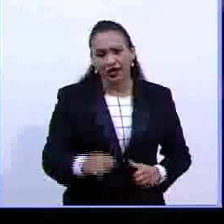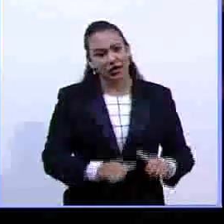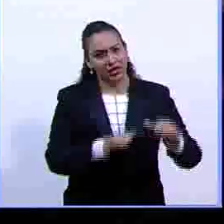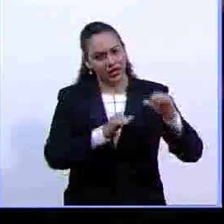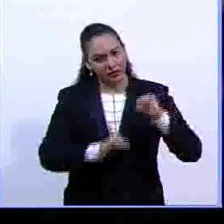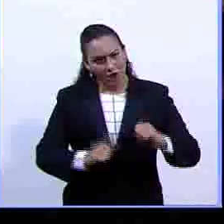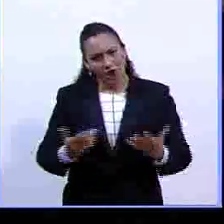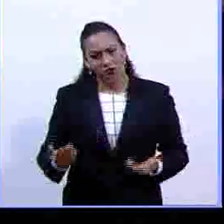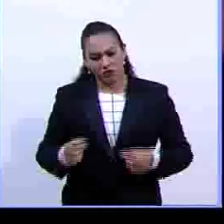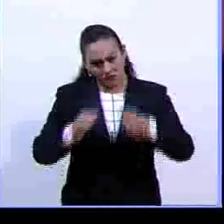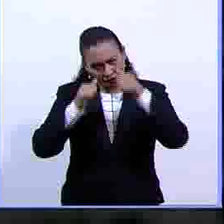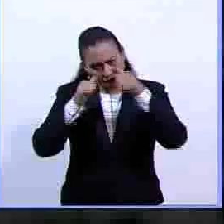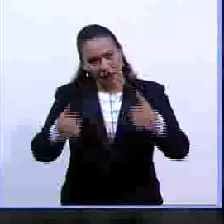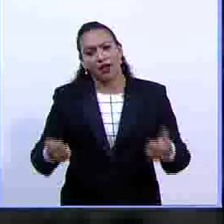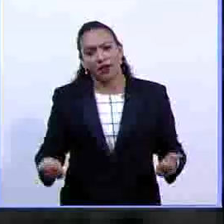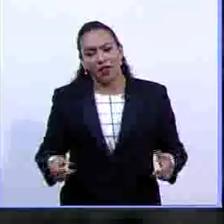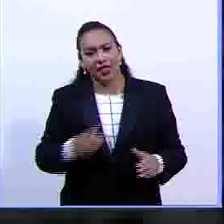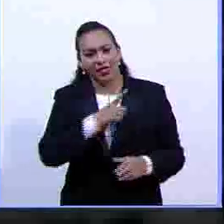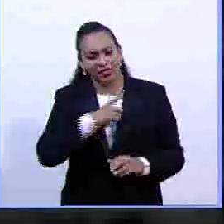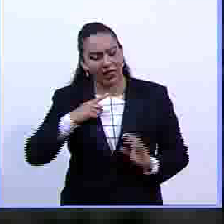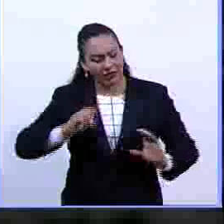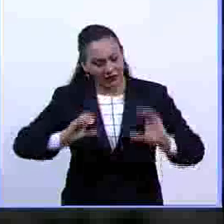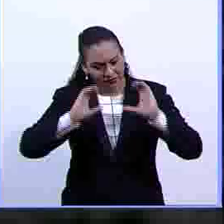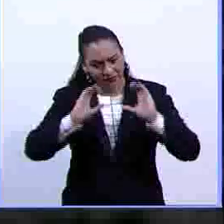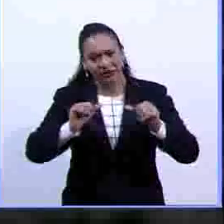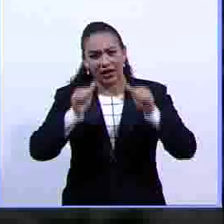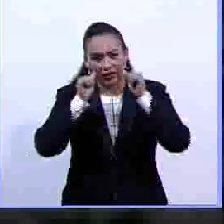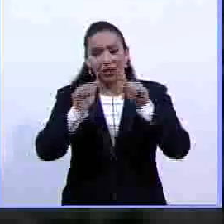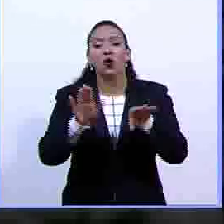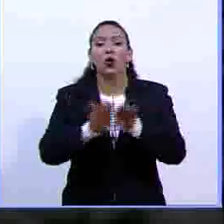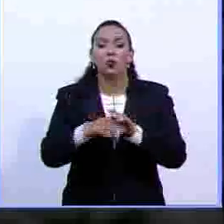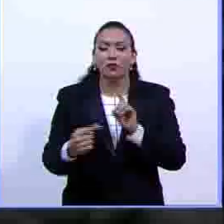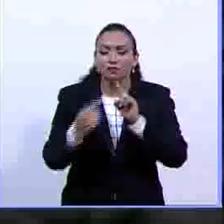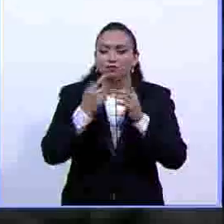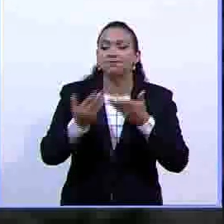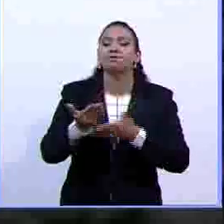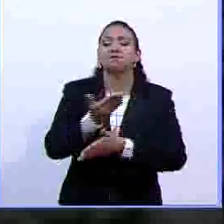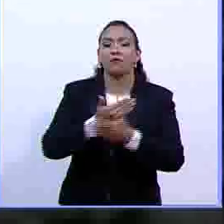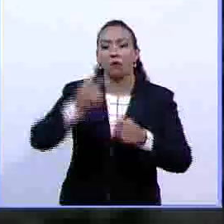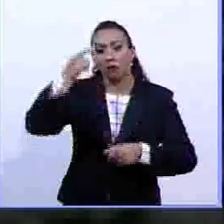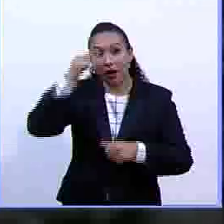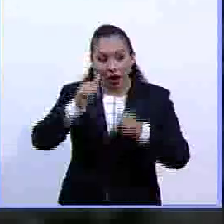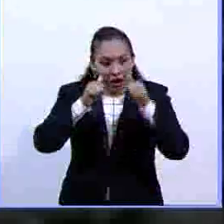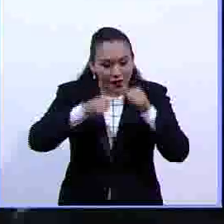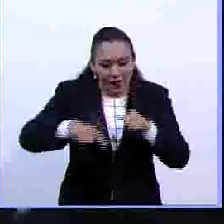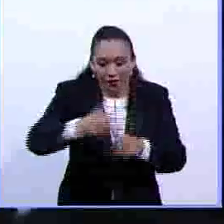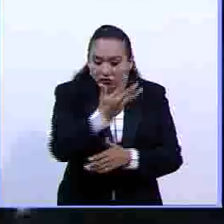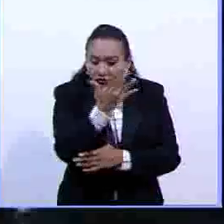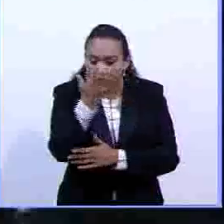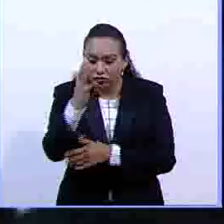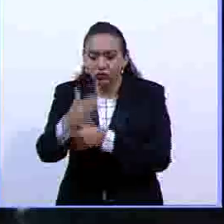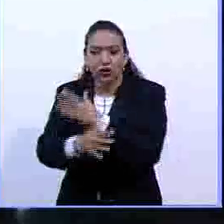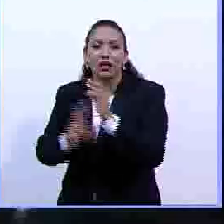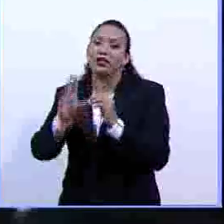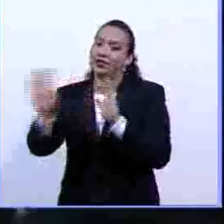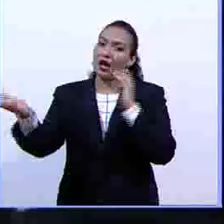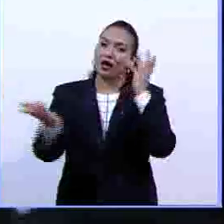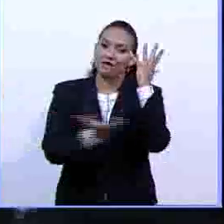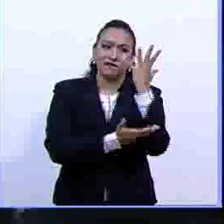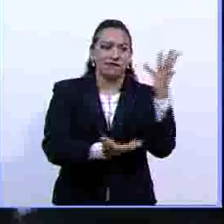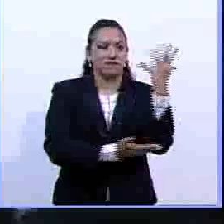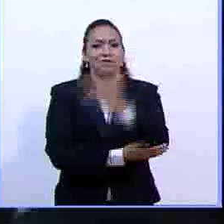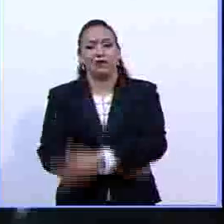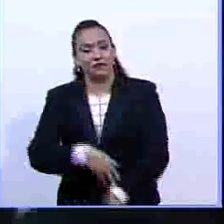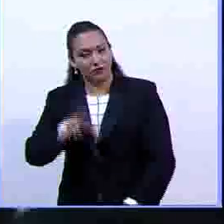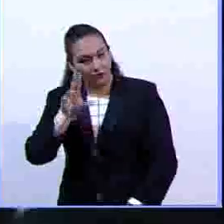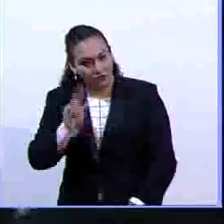soluciones pues provengan de distintos frentes a través de un diálogo restaurativo que implique a las distintas comunidades y que reconozca